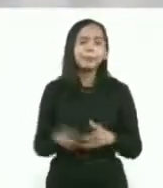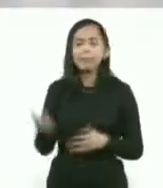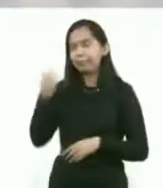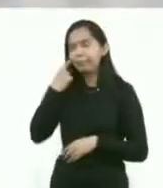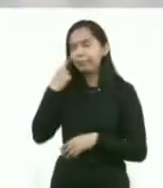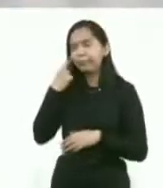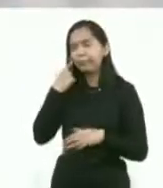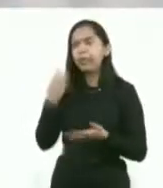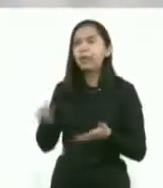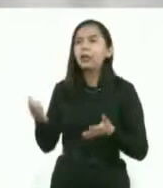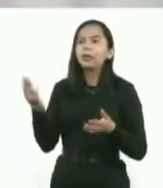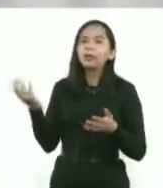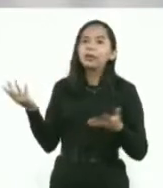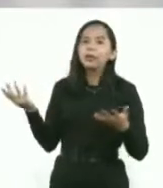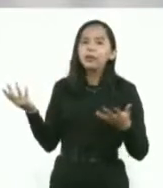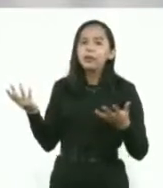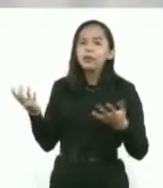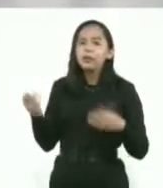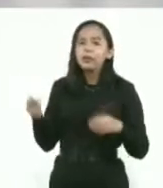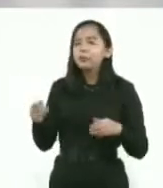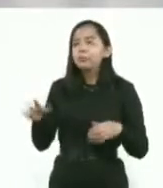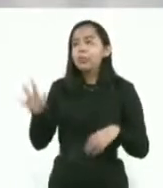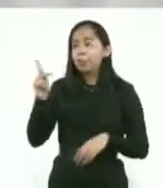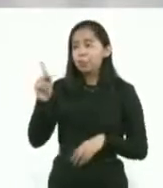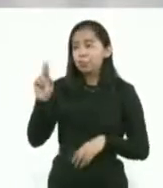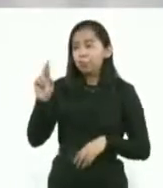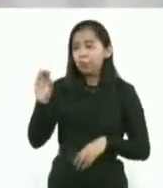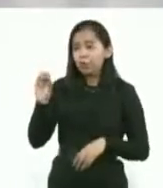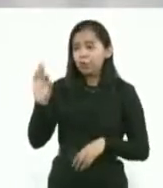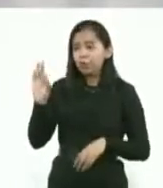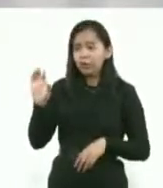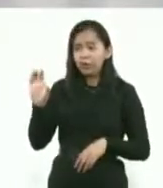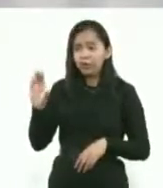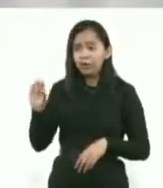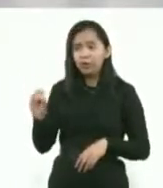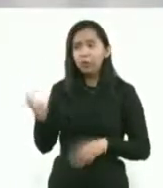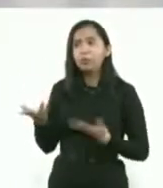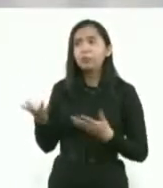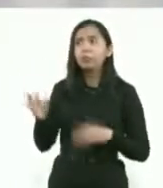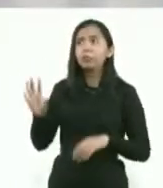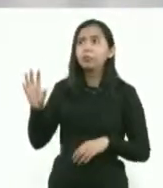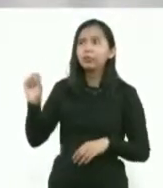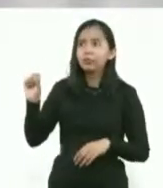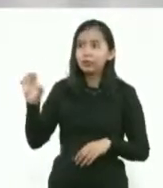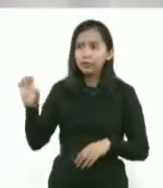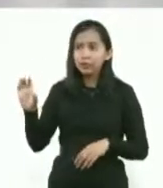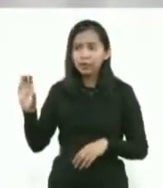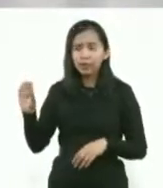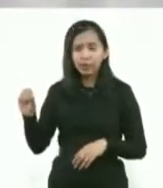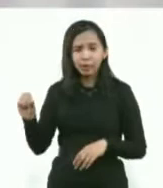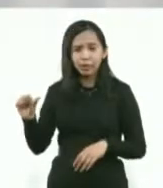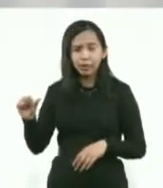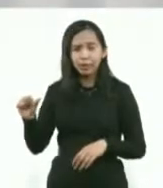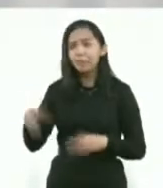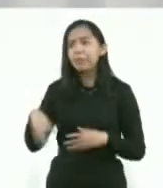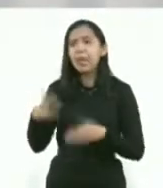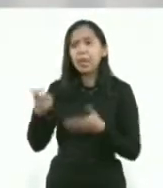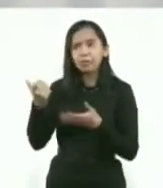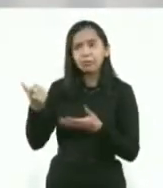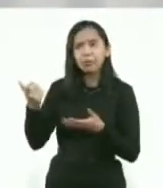Las sanciones ni de la CRE, ni de la Profeco, ni de la CEA están vinculadas al tema del